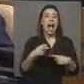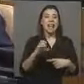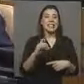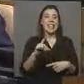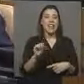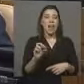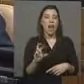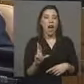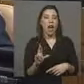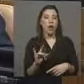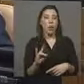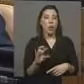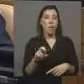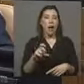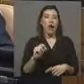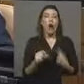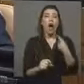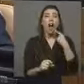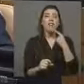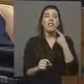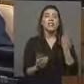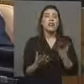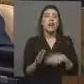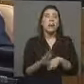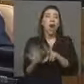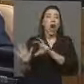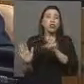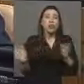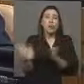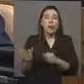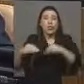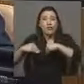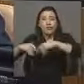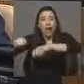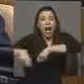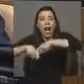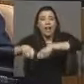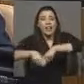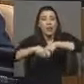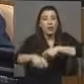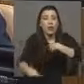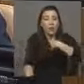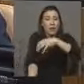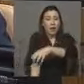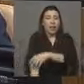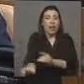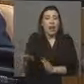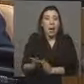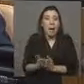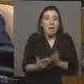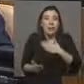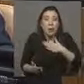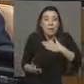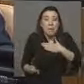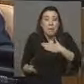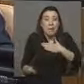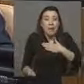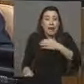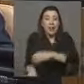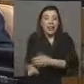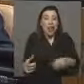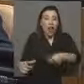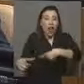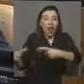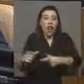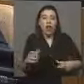a más de 800 pequeños agricultores de nuestra región. Y comenzó allí, en nuestra región de Los Lagos, a cimentar la